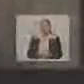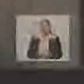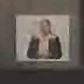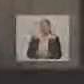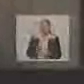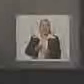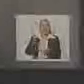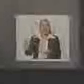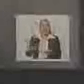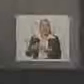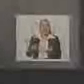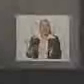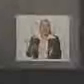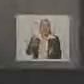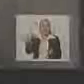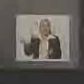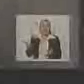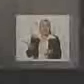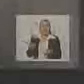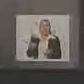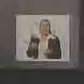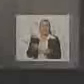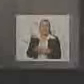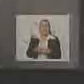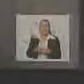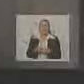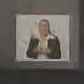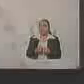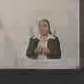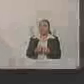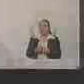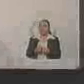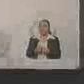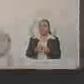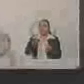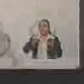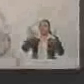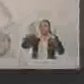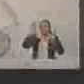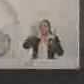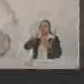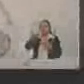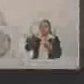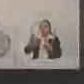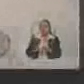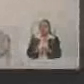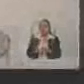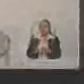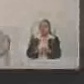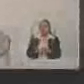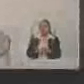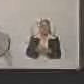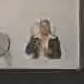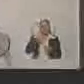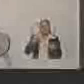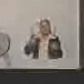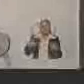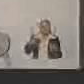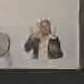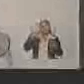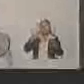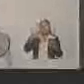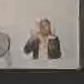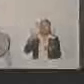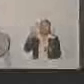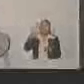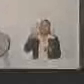tiene la palabra el candidato de Encuentro Social. Adelante. Cada una de las propuestas que estamos escuchando hoy en día,